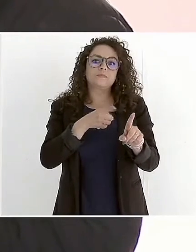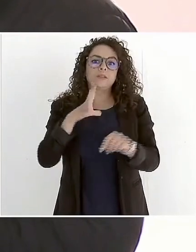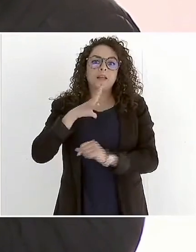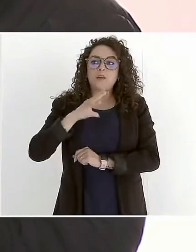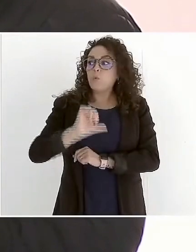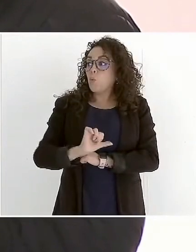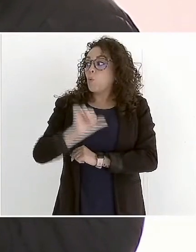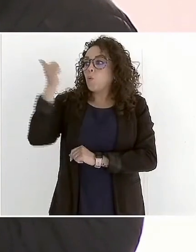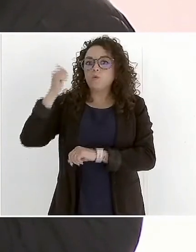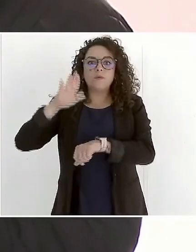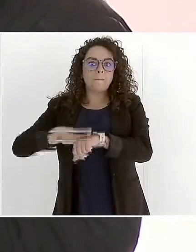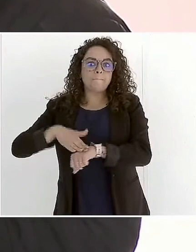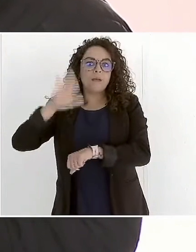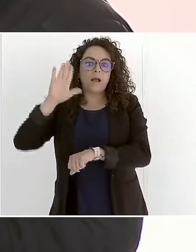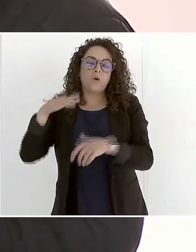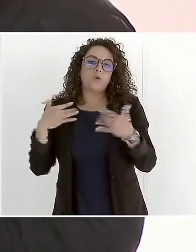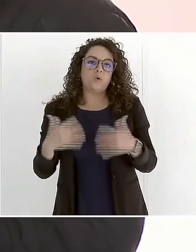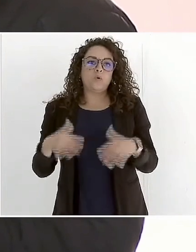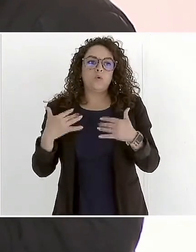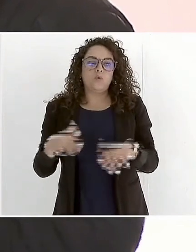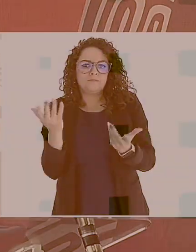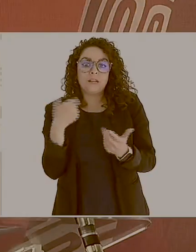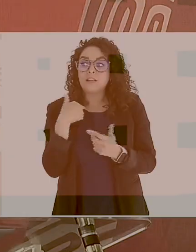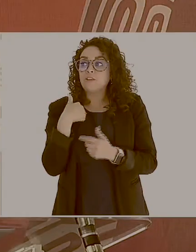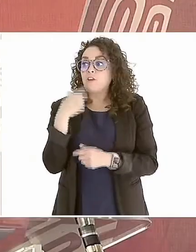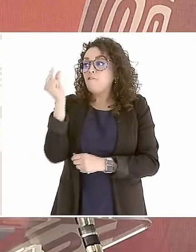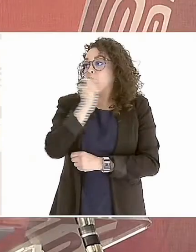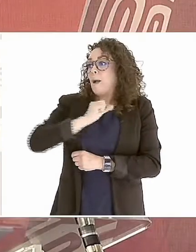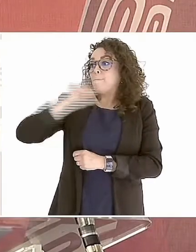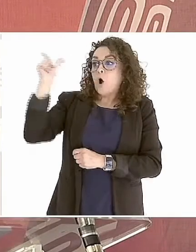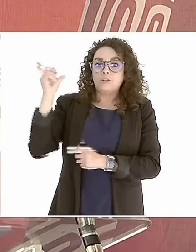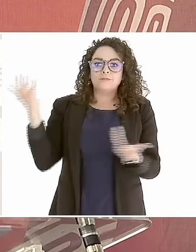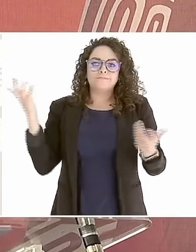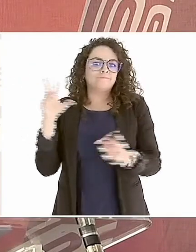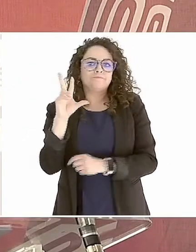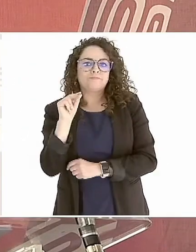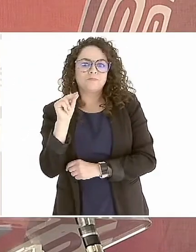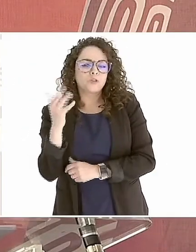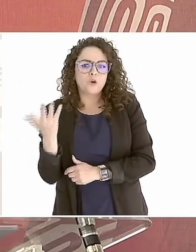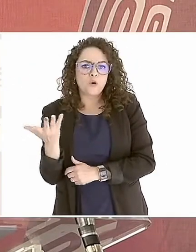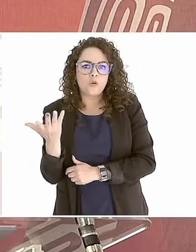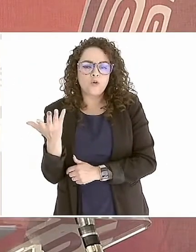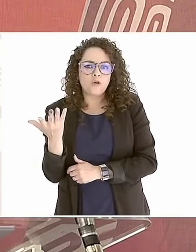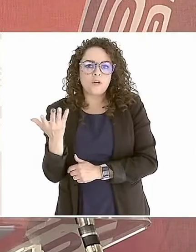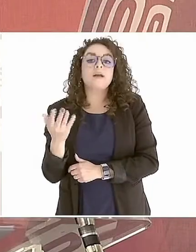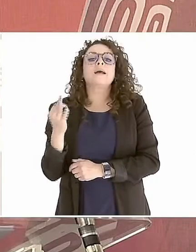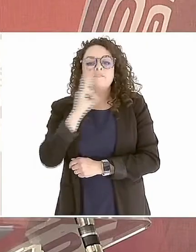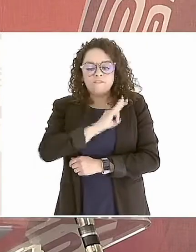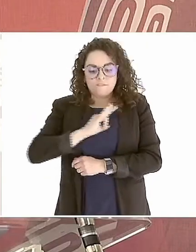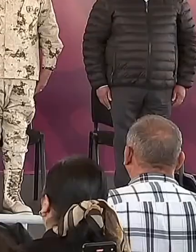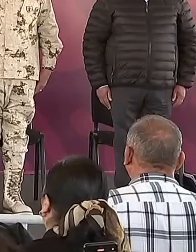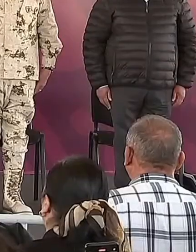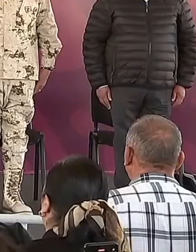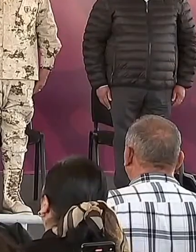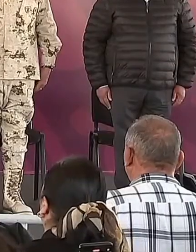enfatizó la relevancia del litio para la inminente transición energética en la tecnología Automotriz recordó que Estados Unidos Canadá